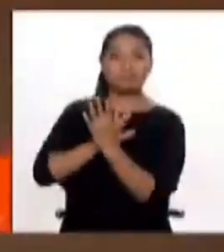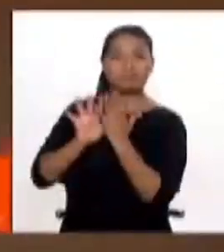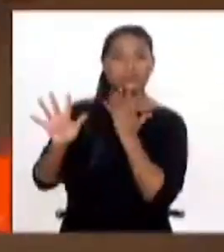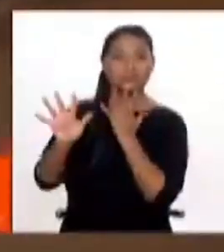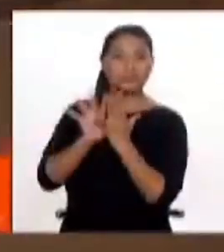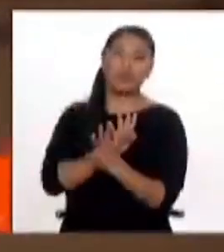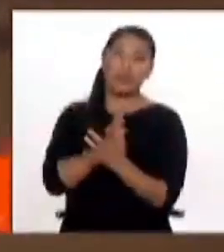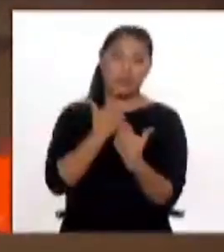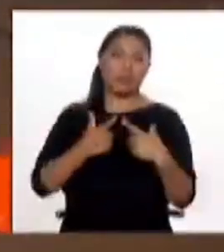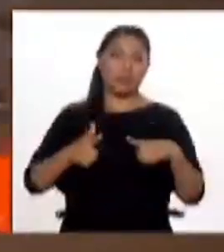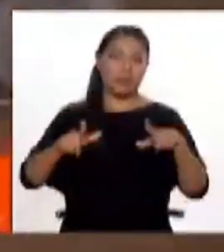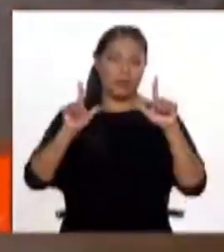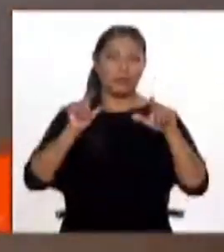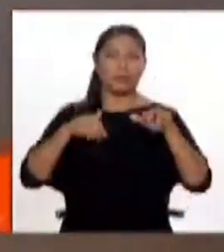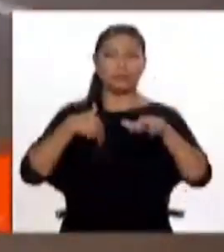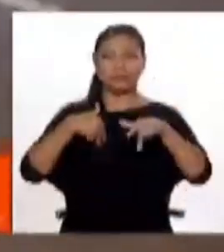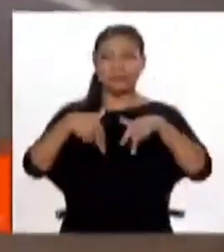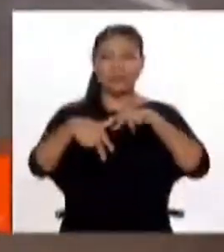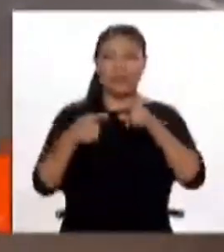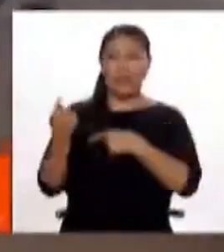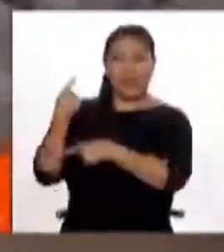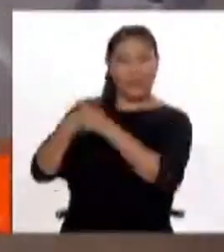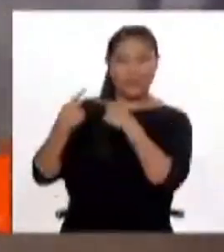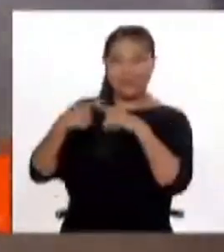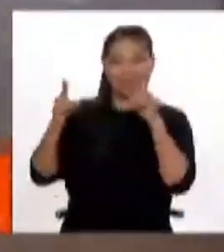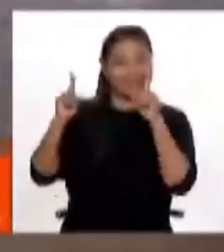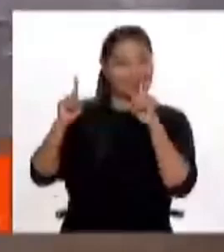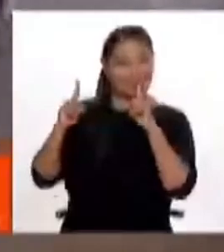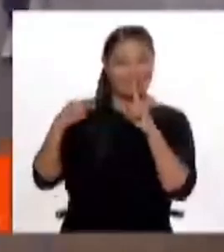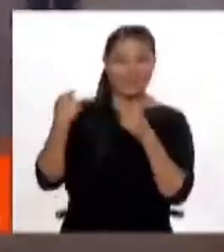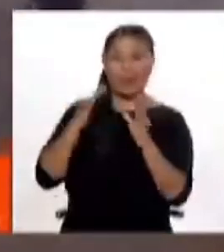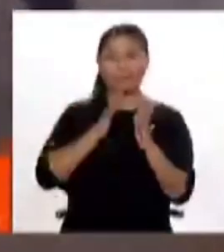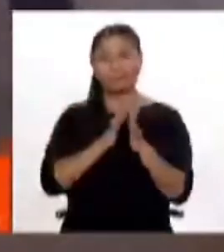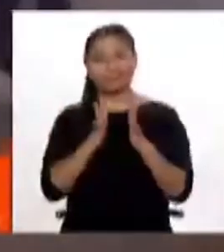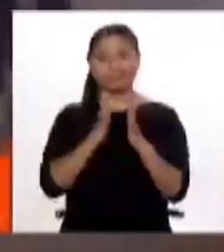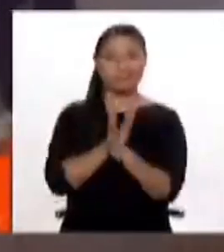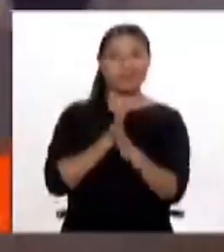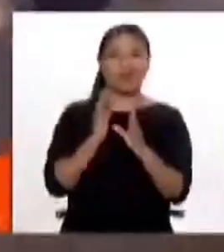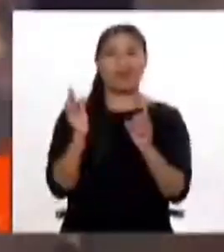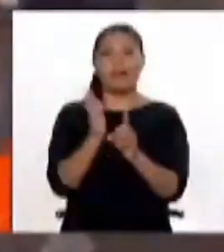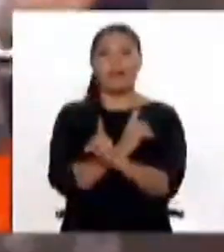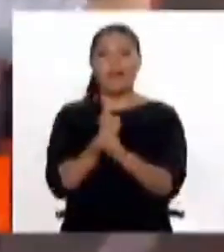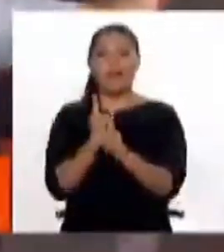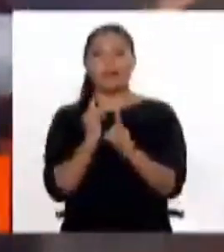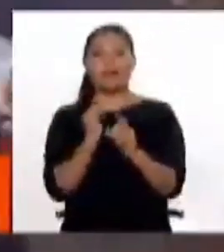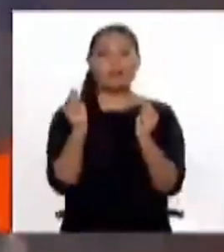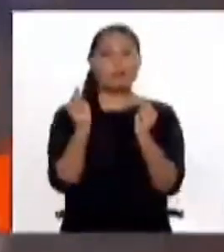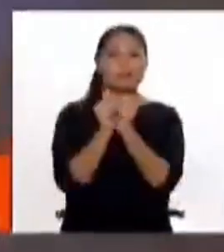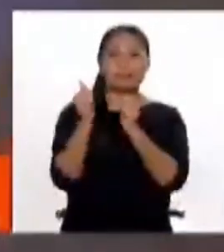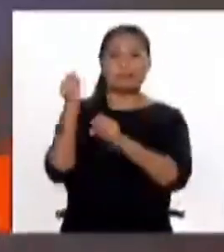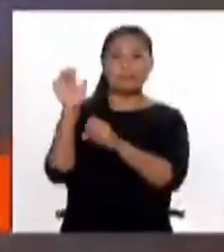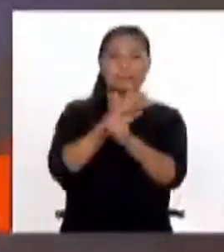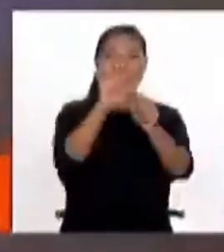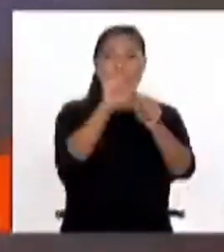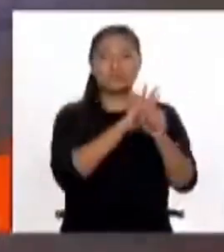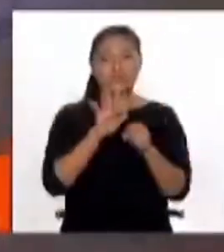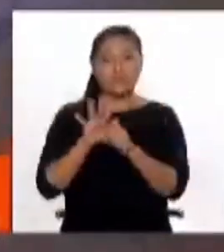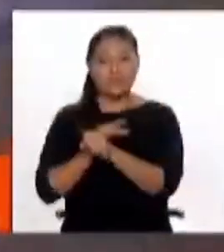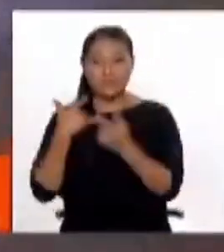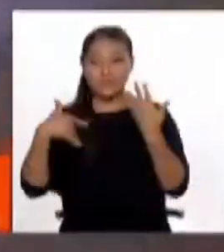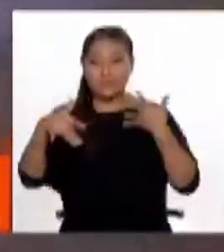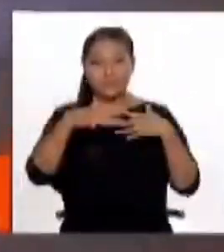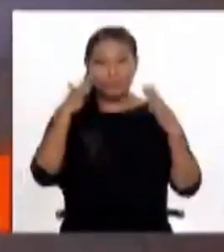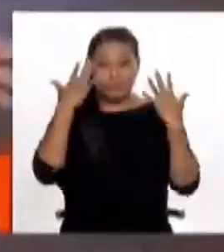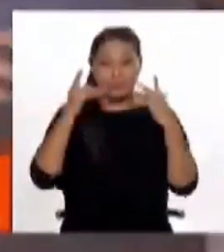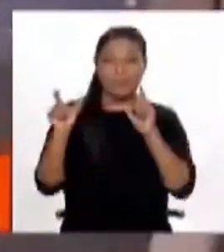veía en otros días, en la semana pasada o por el Día de la Madre en la campaña, donde todas esas calles estaban llenas de miles de